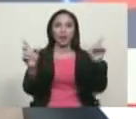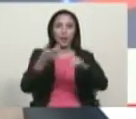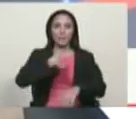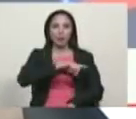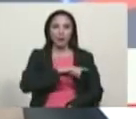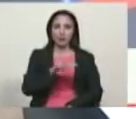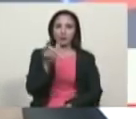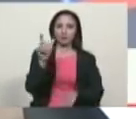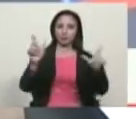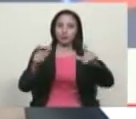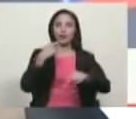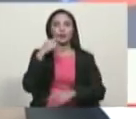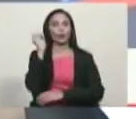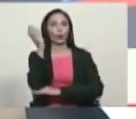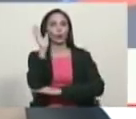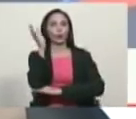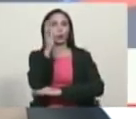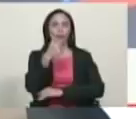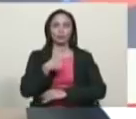Y estaba yo hablando.